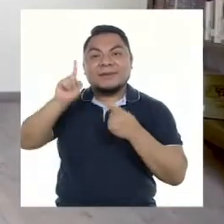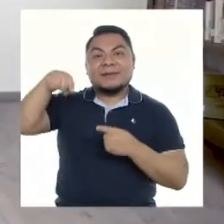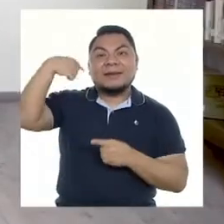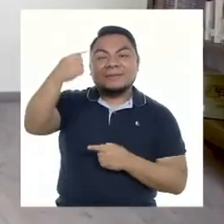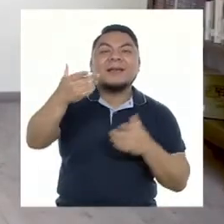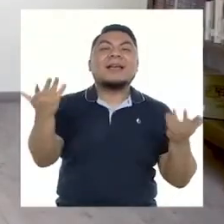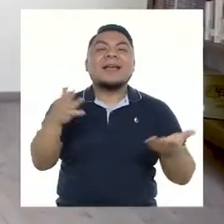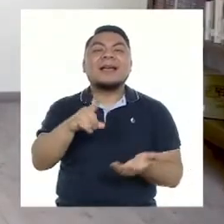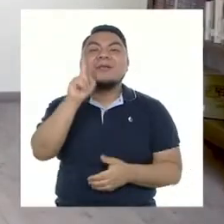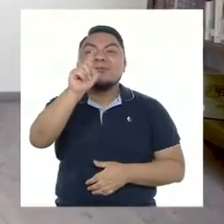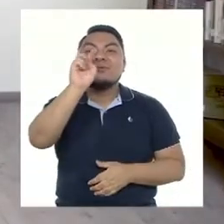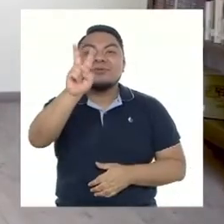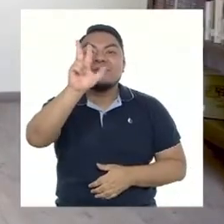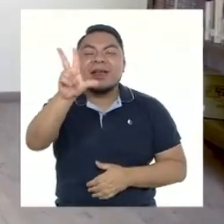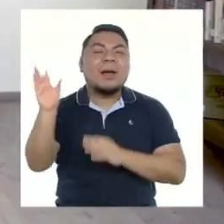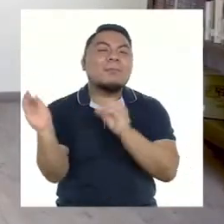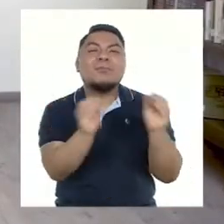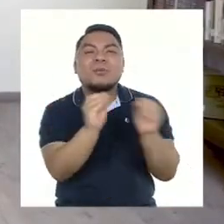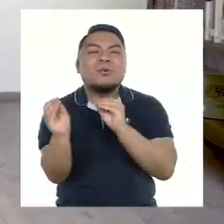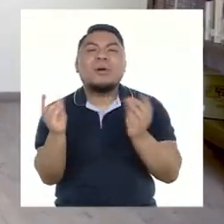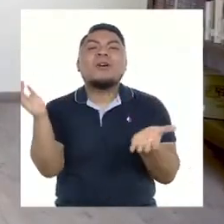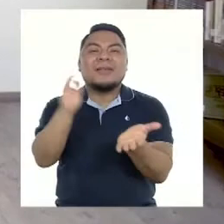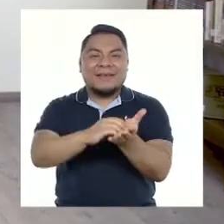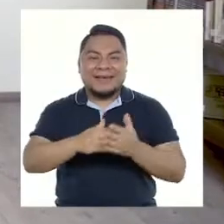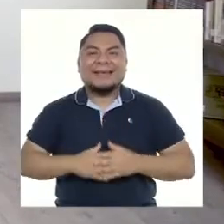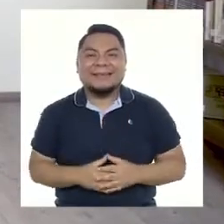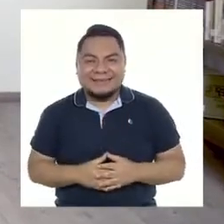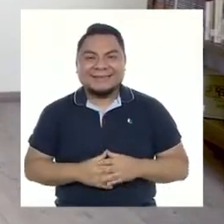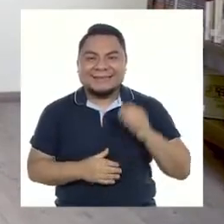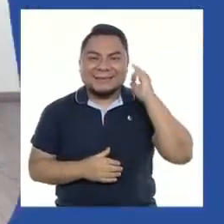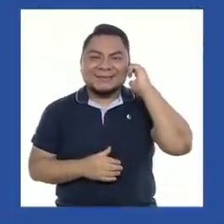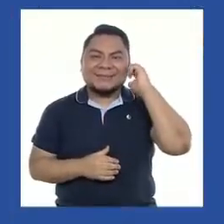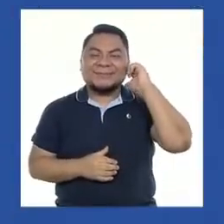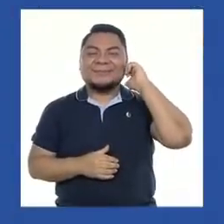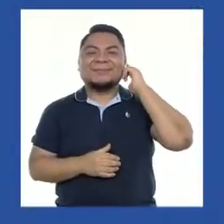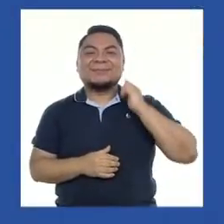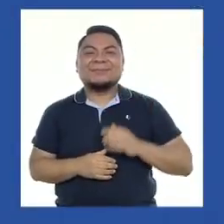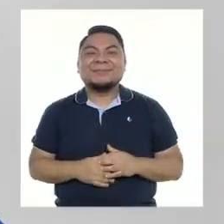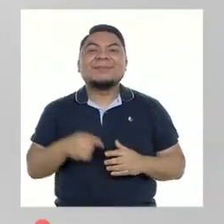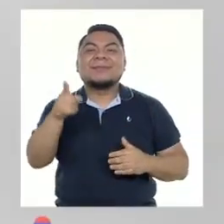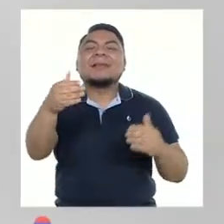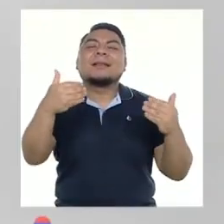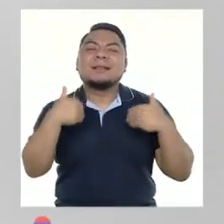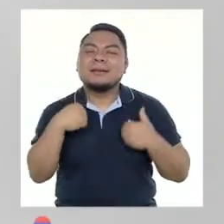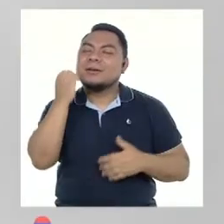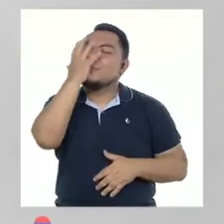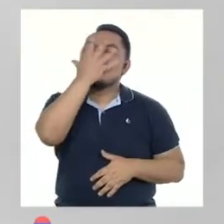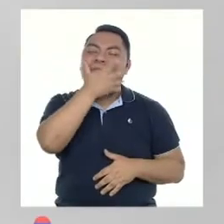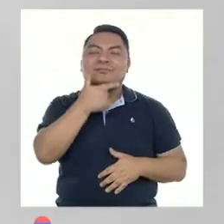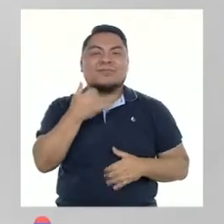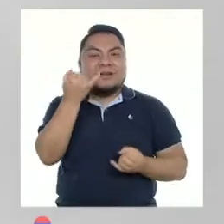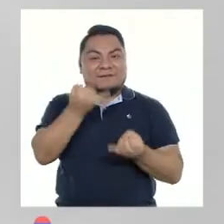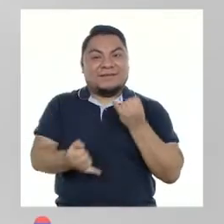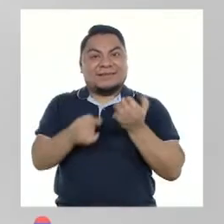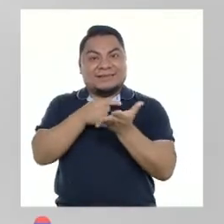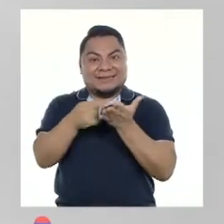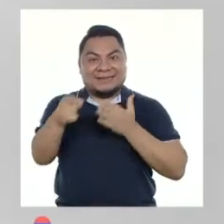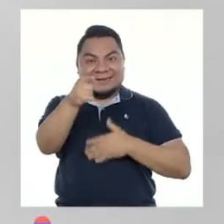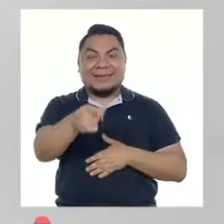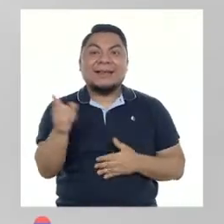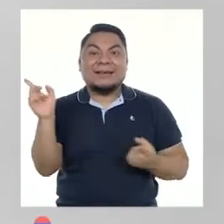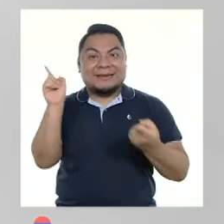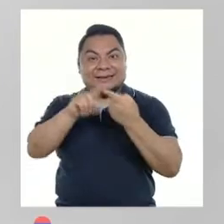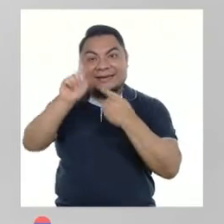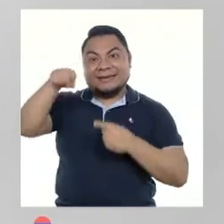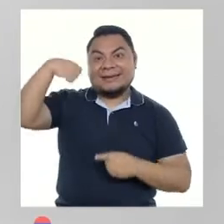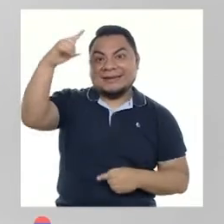próxima vez en 1, 2, 3, ¡Me muevo otra vez! Que tengan un lindo fin de semana. Nos